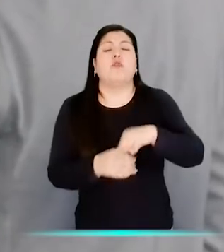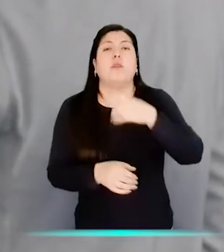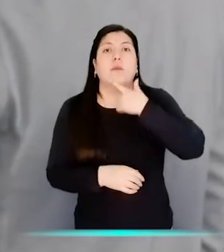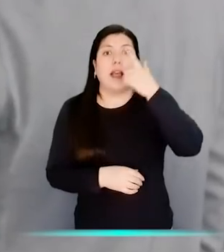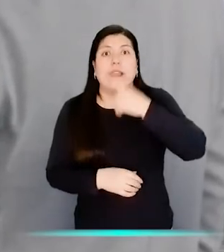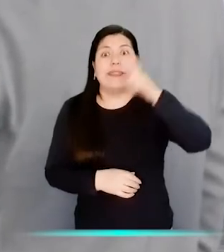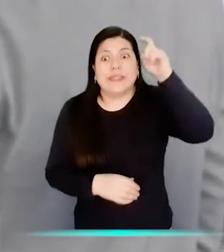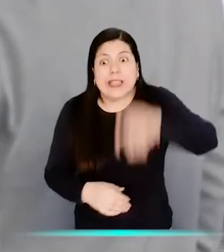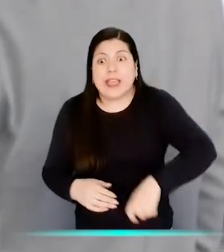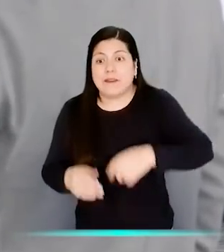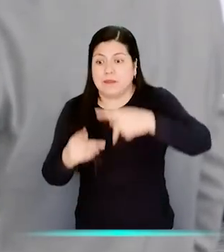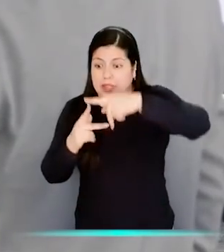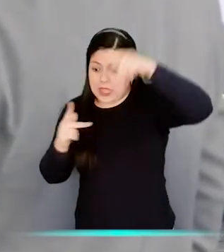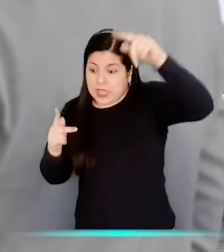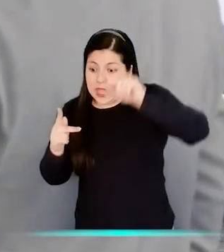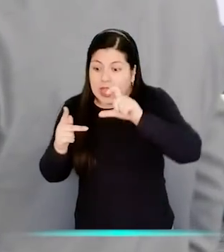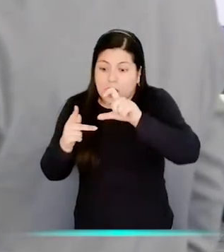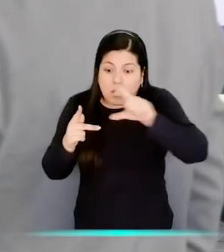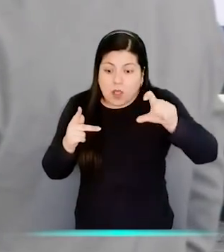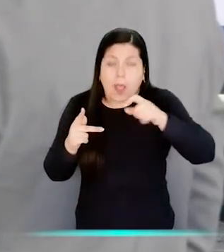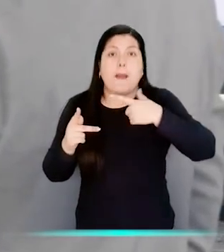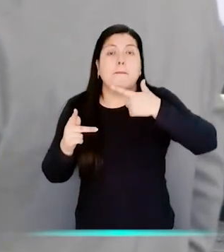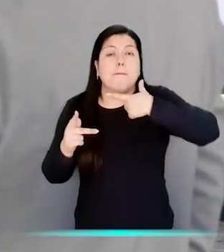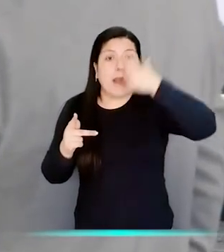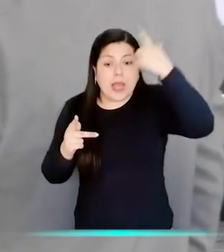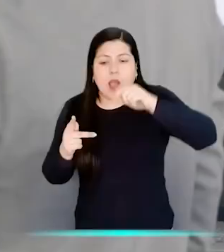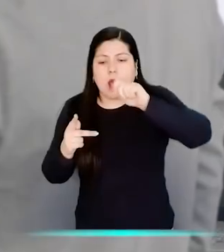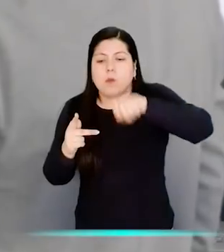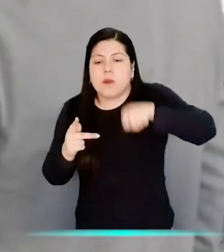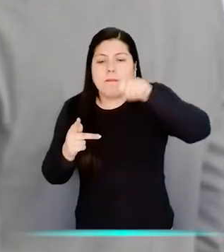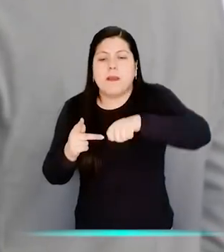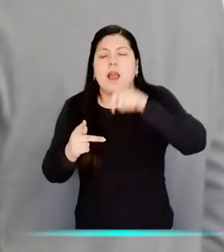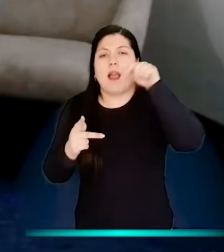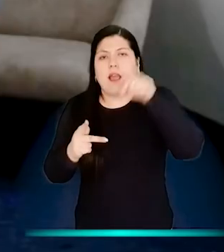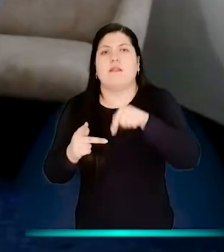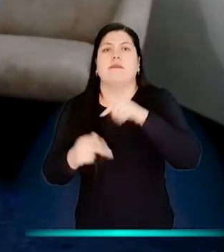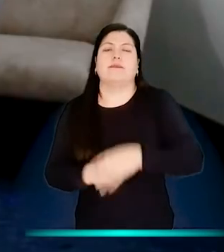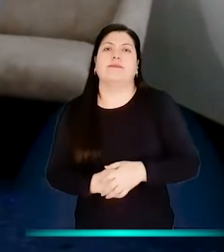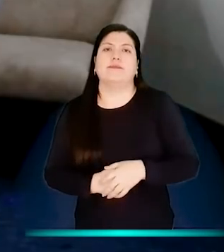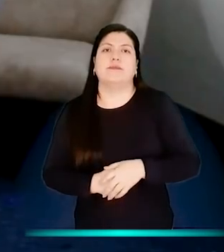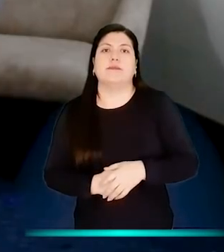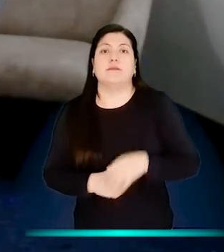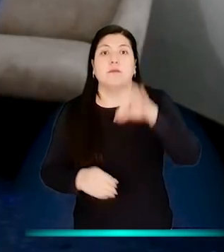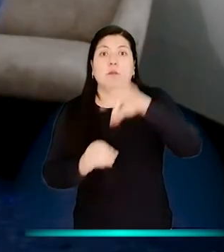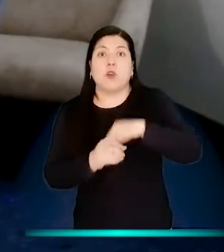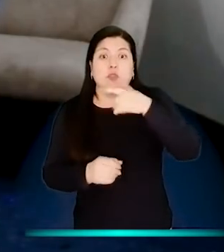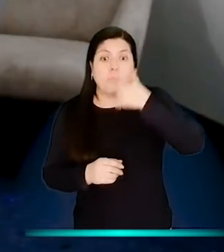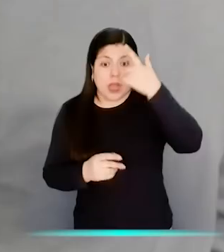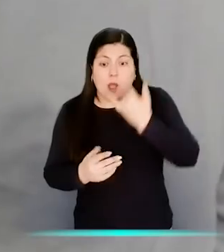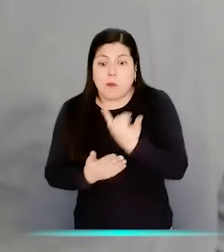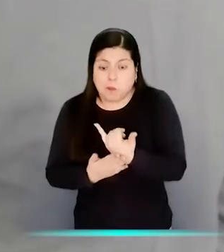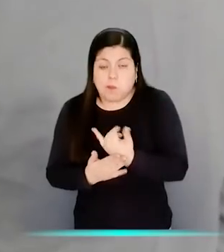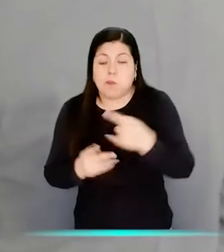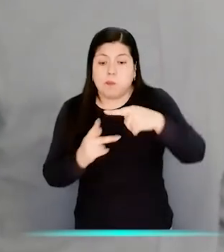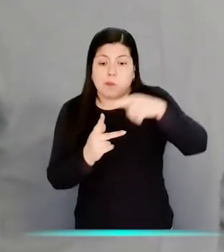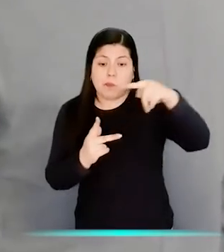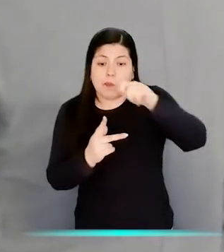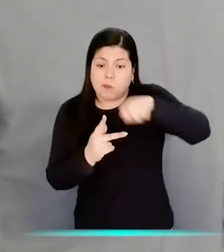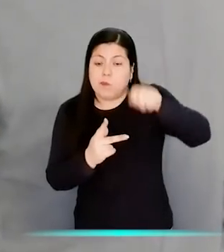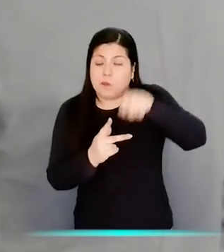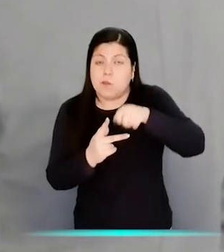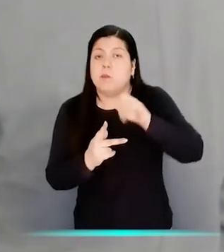voté en blanco y resulta que tiene que marcar la casilla del voto en blanco. Claro que sí. El voto en blanco trae su casilla. En caso tal de